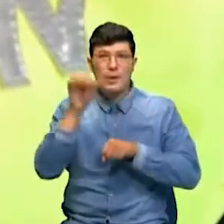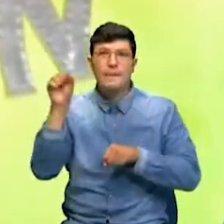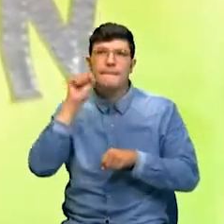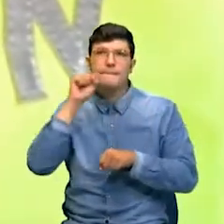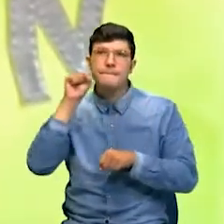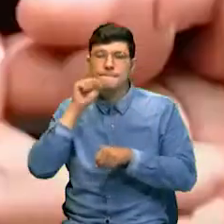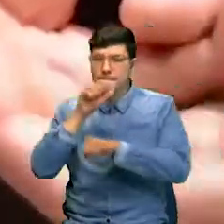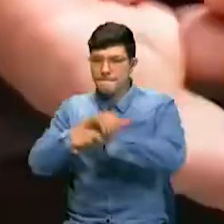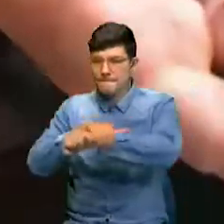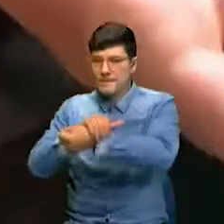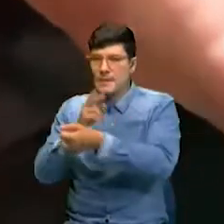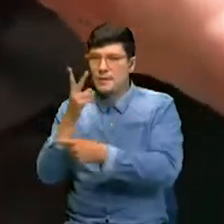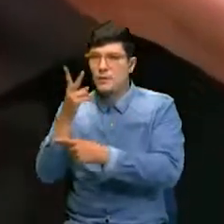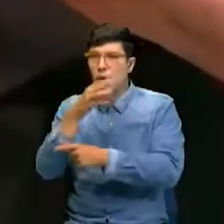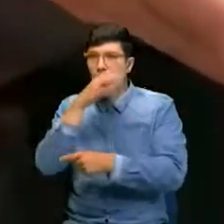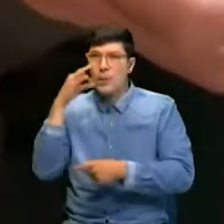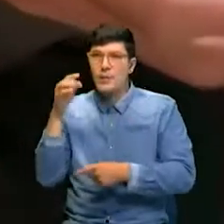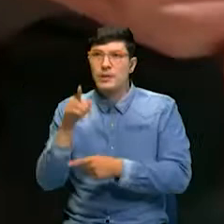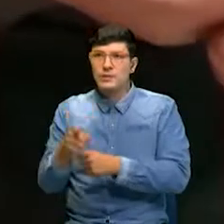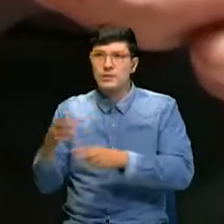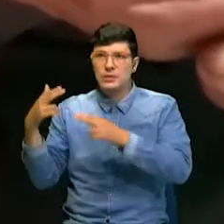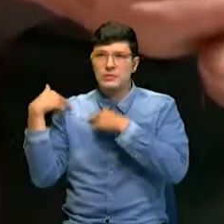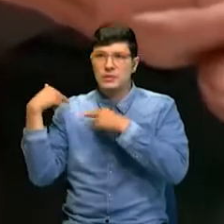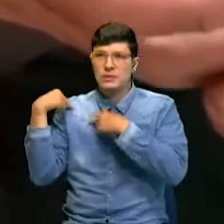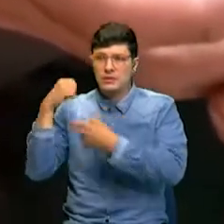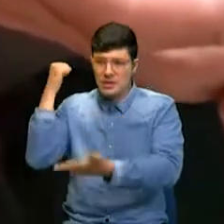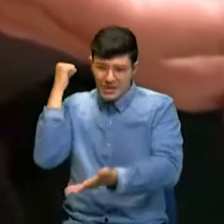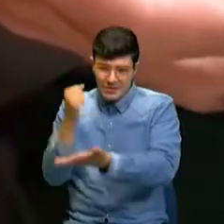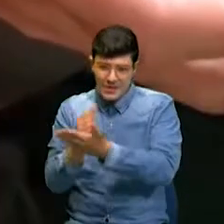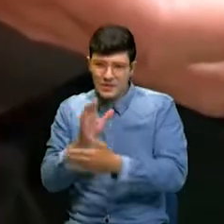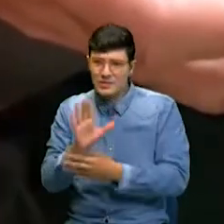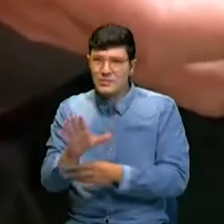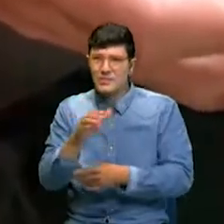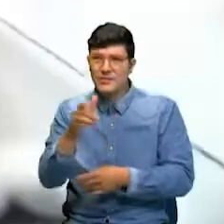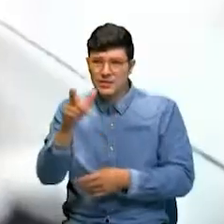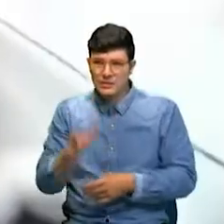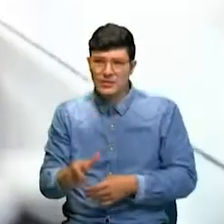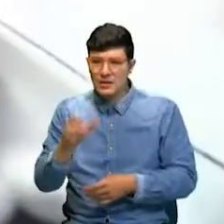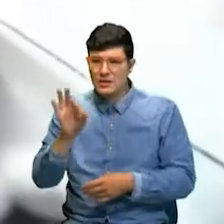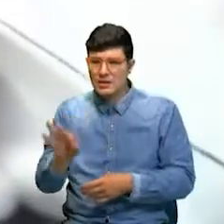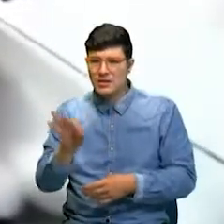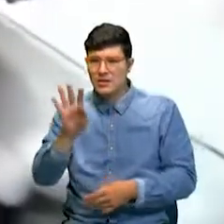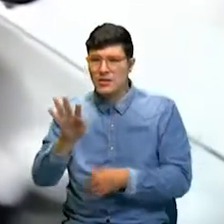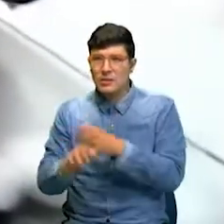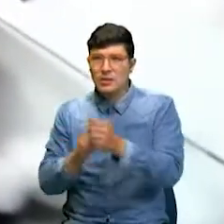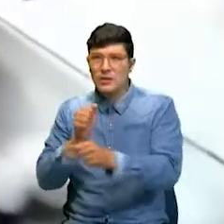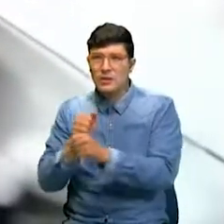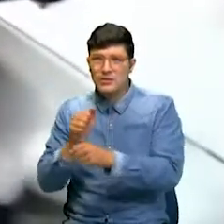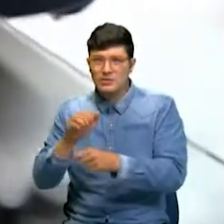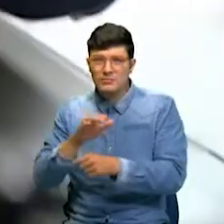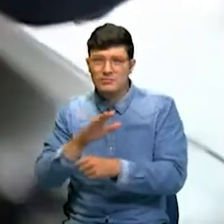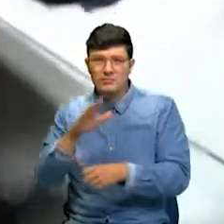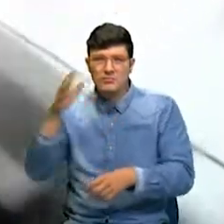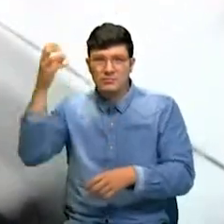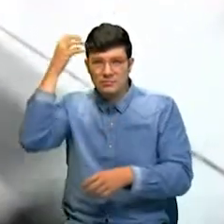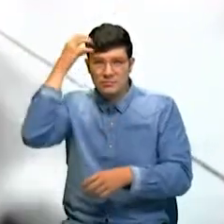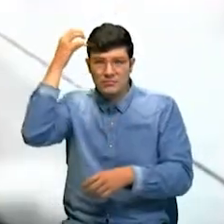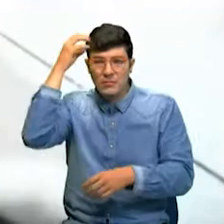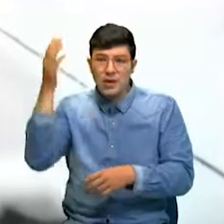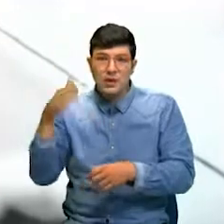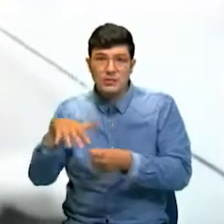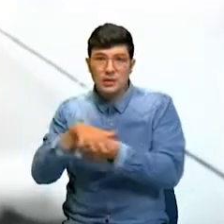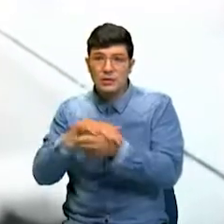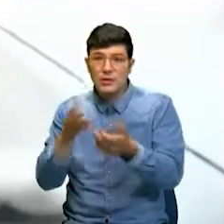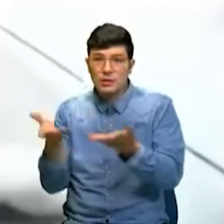capturados los hombres que serían los responsables de la muerte de una persona de 34 años con síndrome de dawn en hechos ocurridos